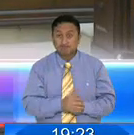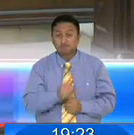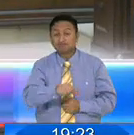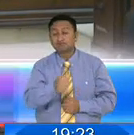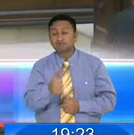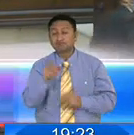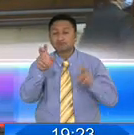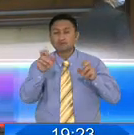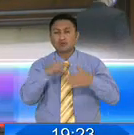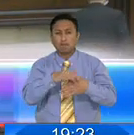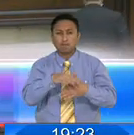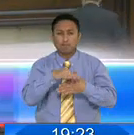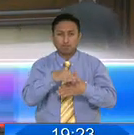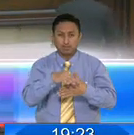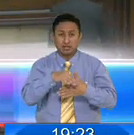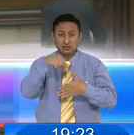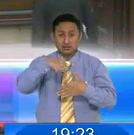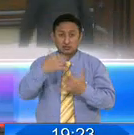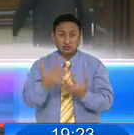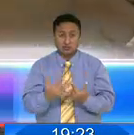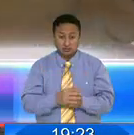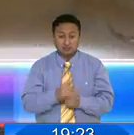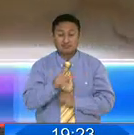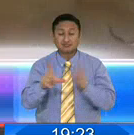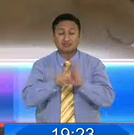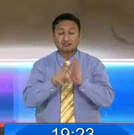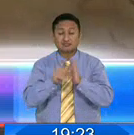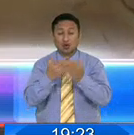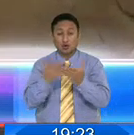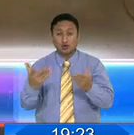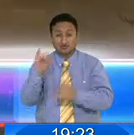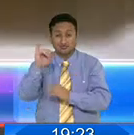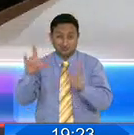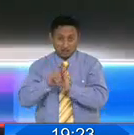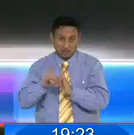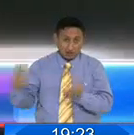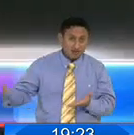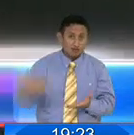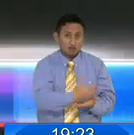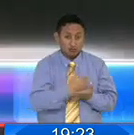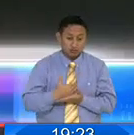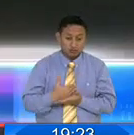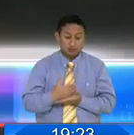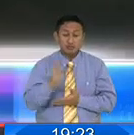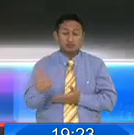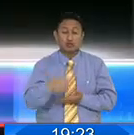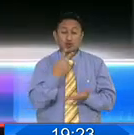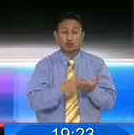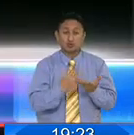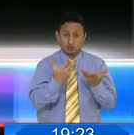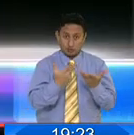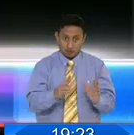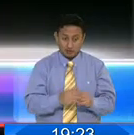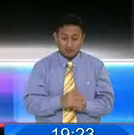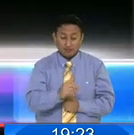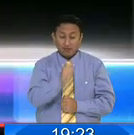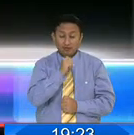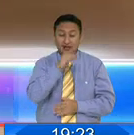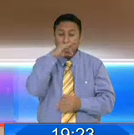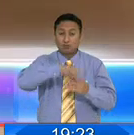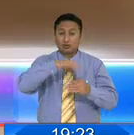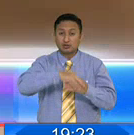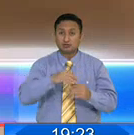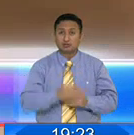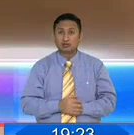cola es la ley de extinción de dominio cuyo segundo debate ya fue clausurado y solamente falta la votación el pueblo ecuatoriano quiere